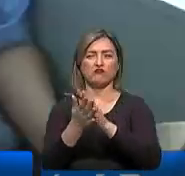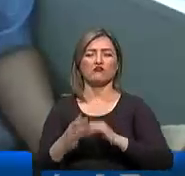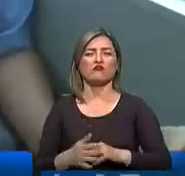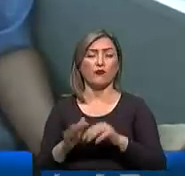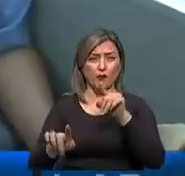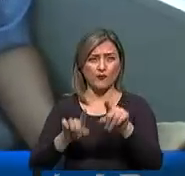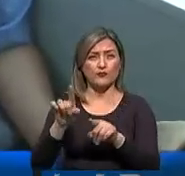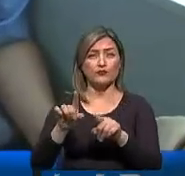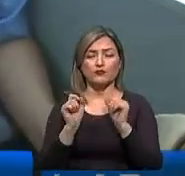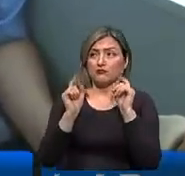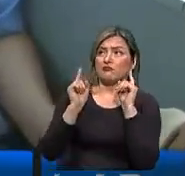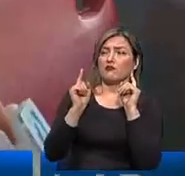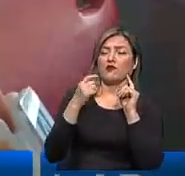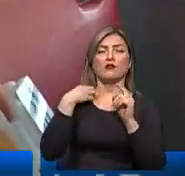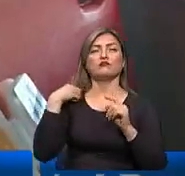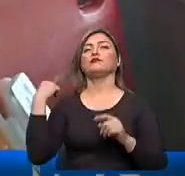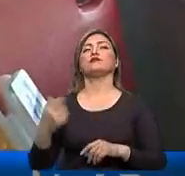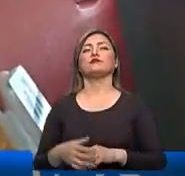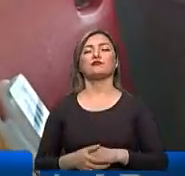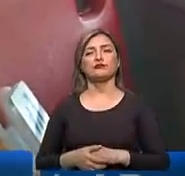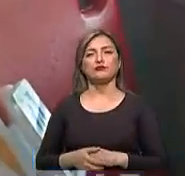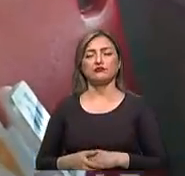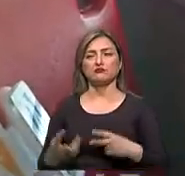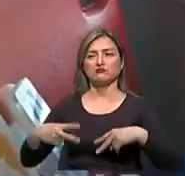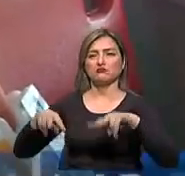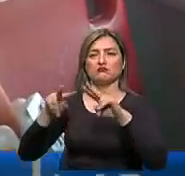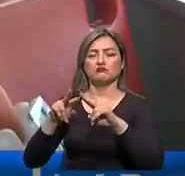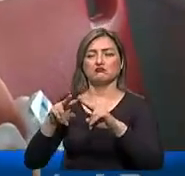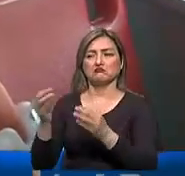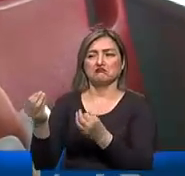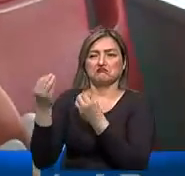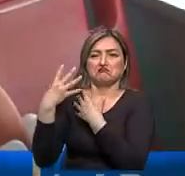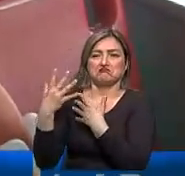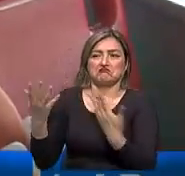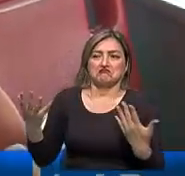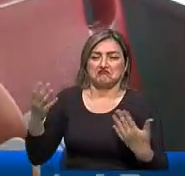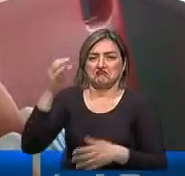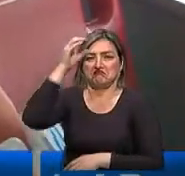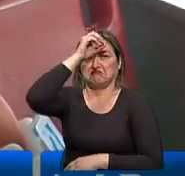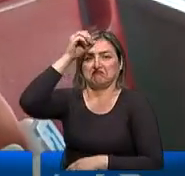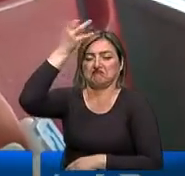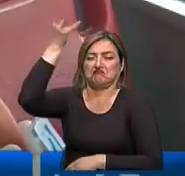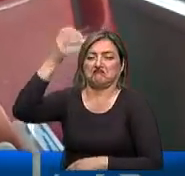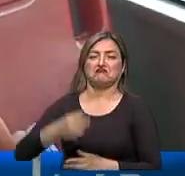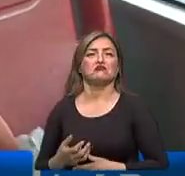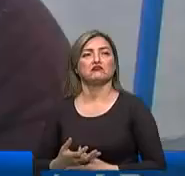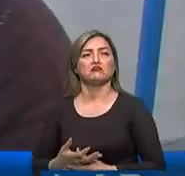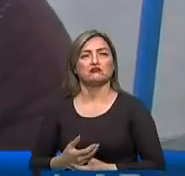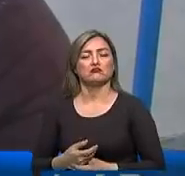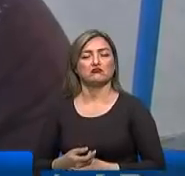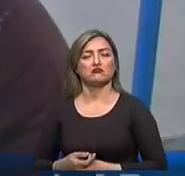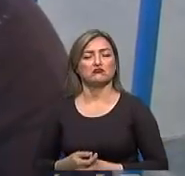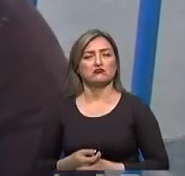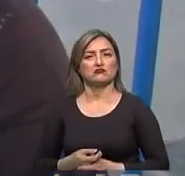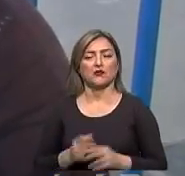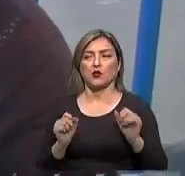y a algunos les tomó por sorpresa. Fue una alza que ni uno ni piensa que no iba a subir tan rápido. Pero